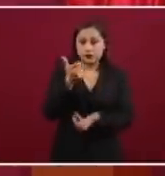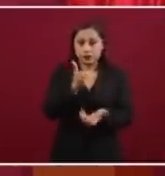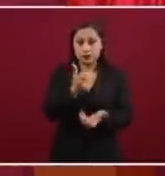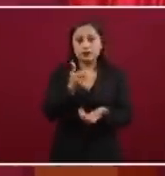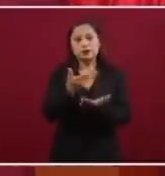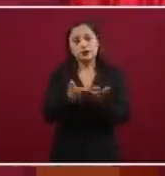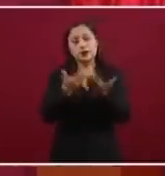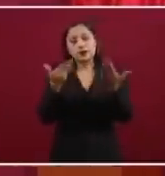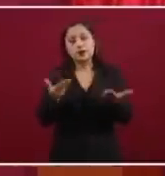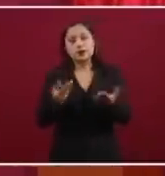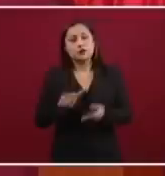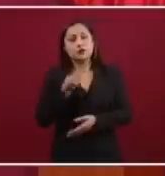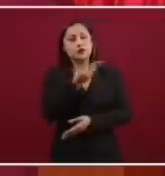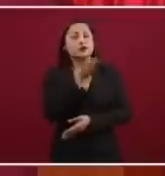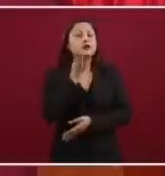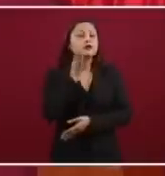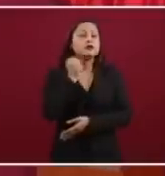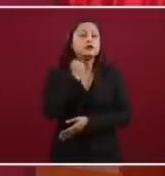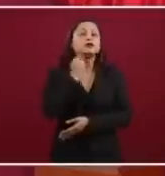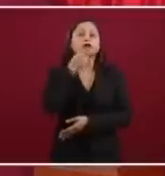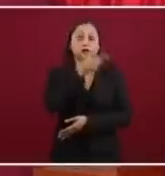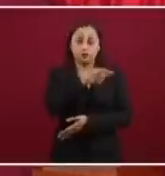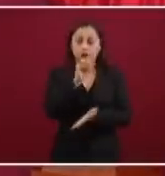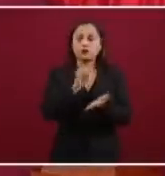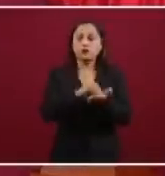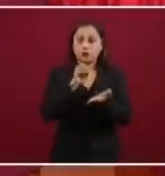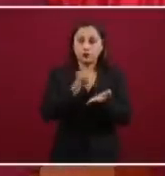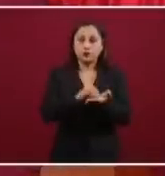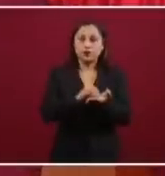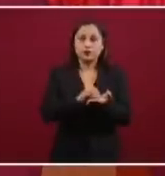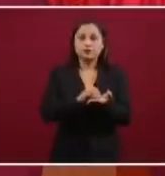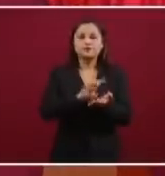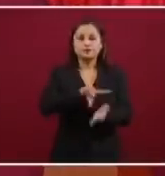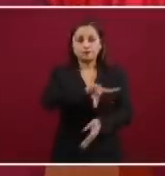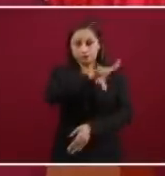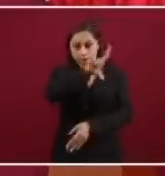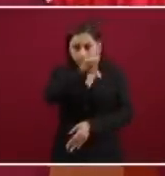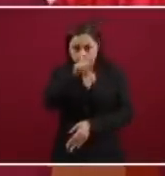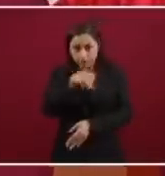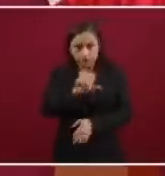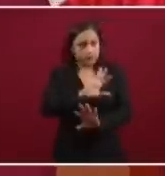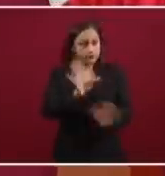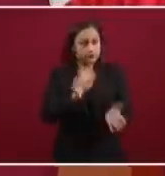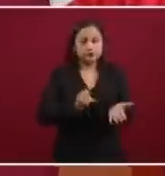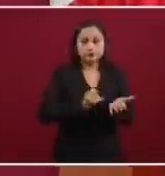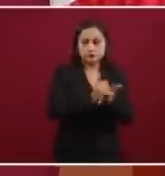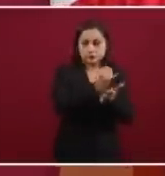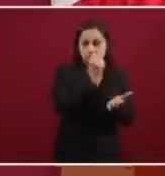Senadores. Luego de que se aprueba la Ley de Ingresos,